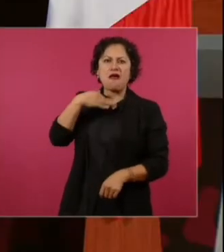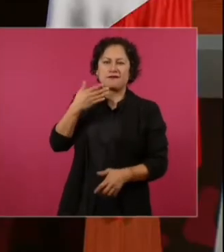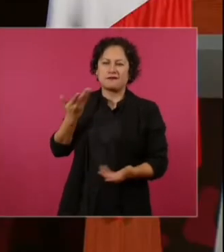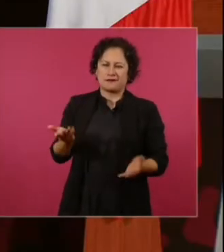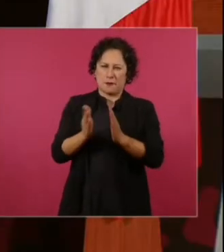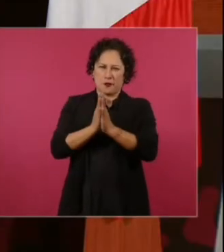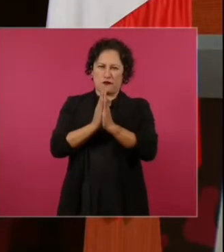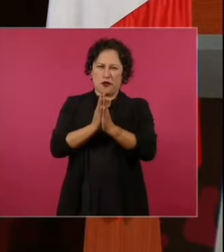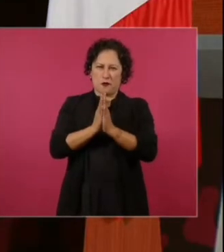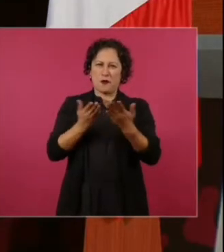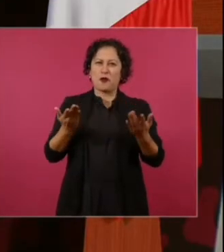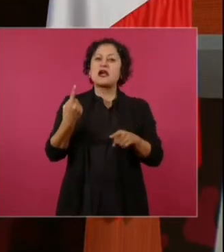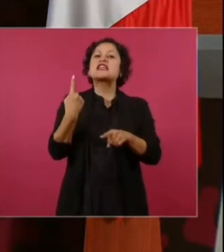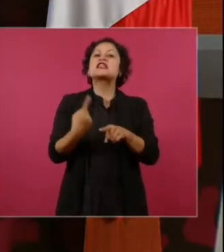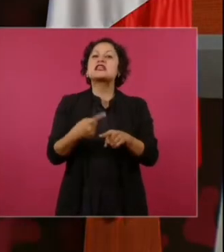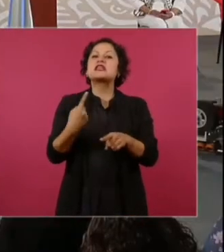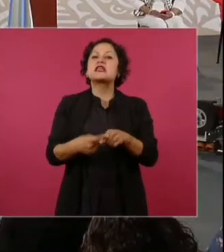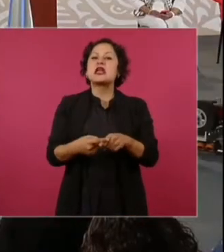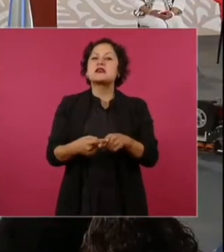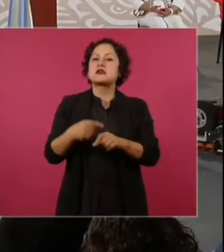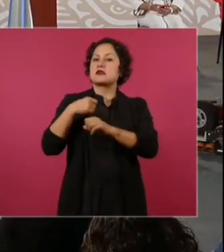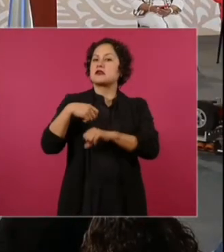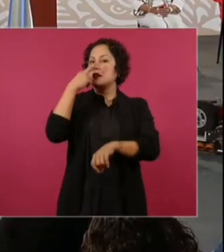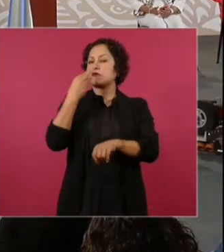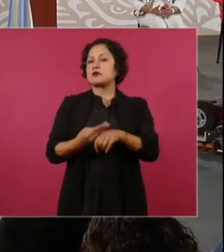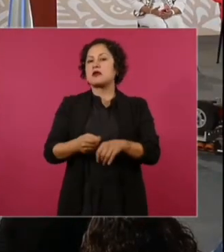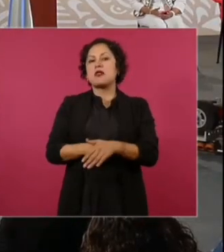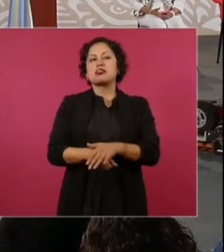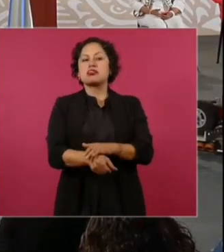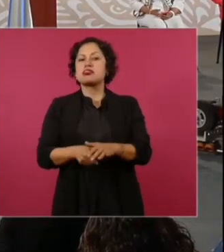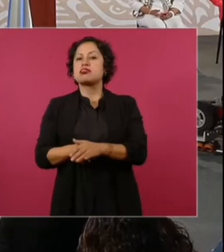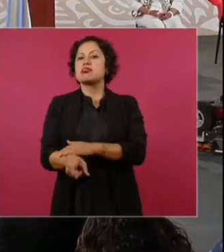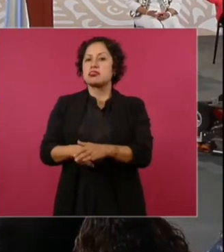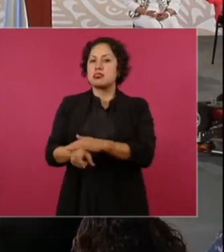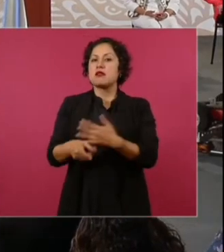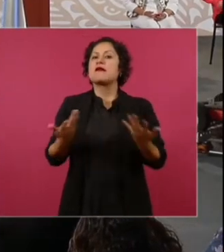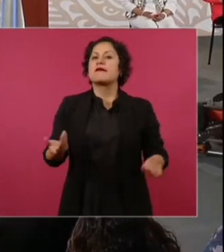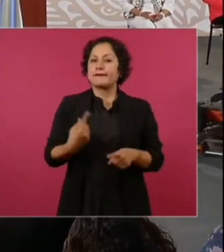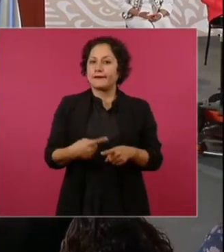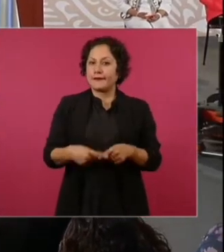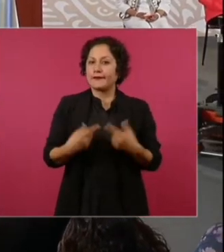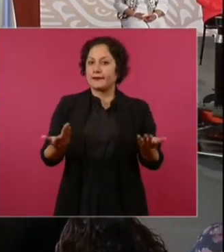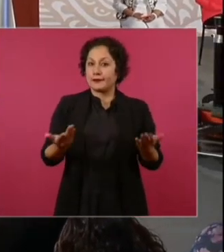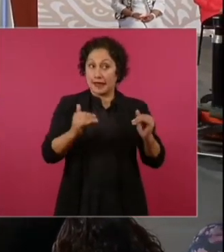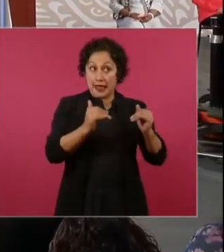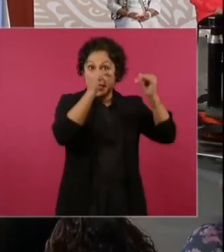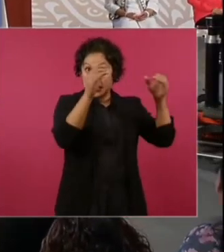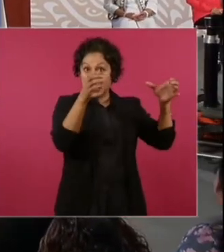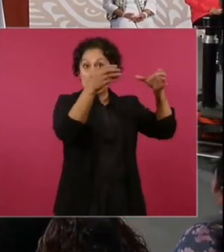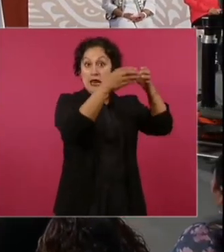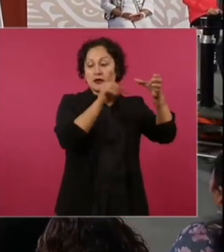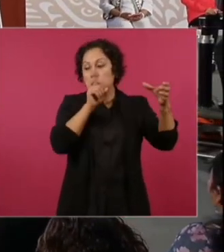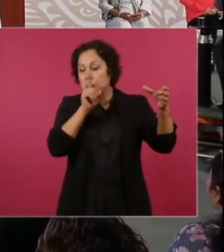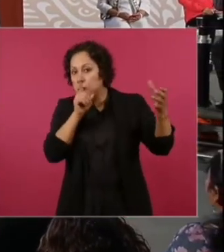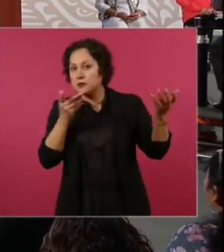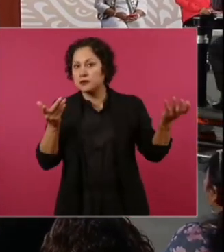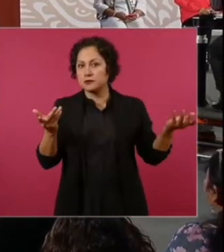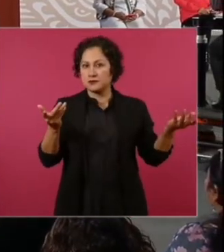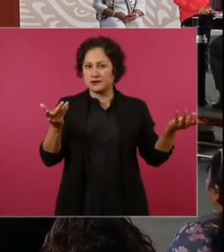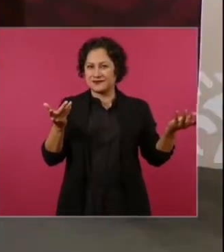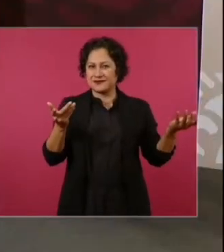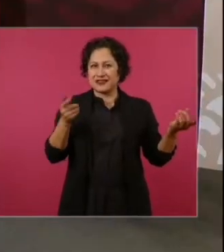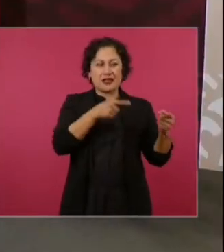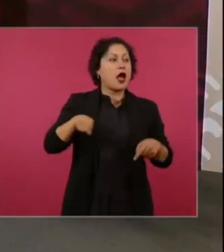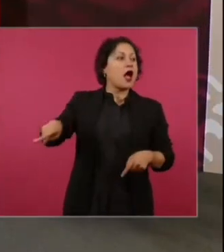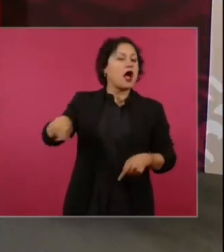El de Tránsito, el de la mordida. ¿Y los de las tarascadas de arriba? Esos ni perdían